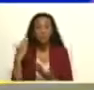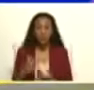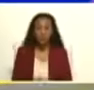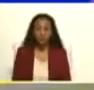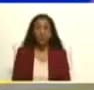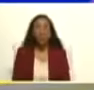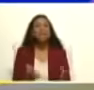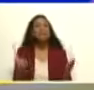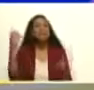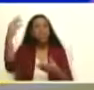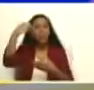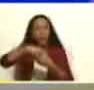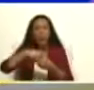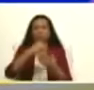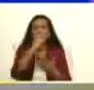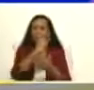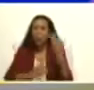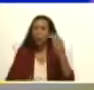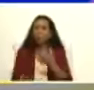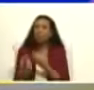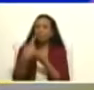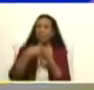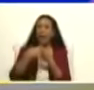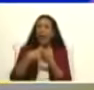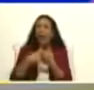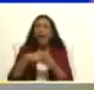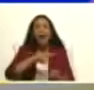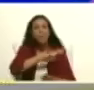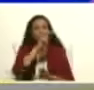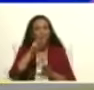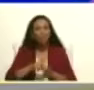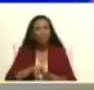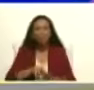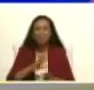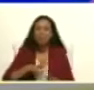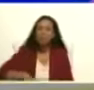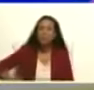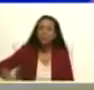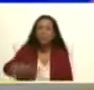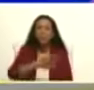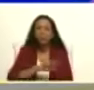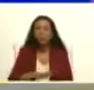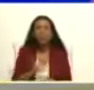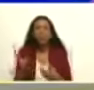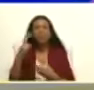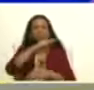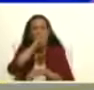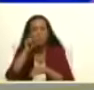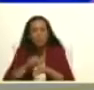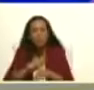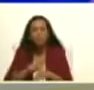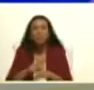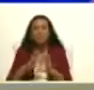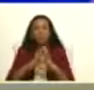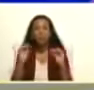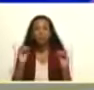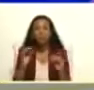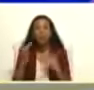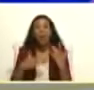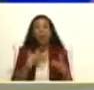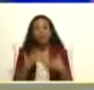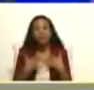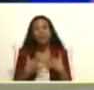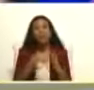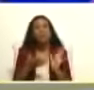se han incorporado activamente en una campaña nacional, en una campaña nacional. Ahora, todas esas